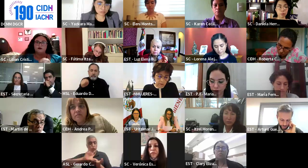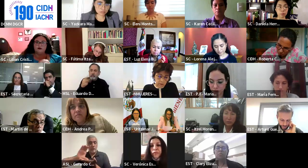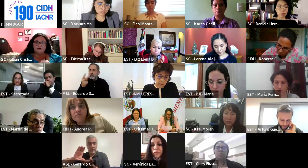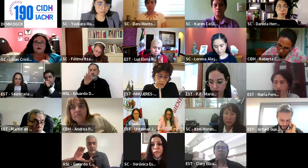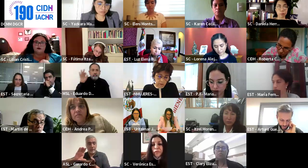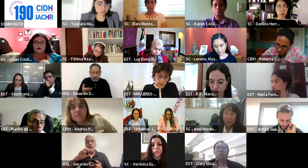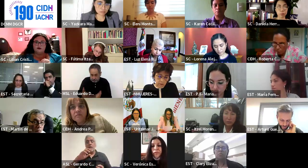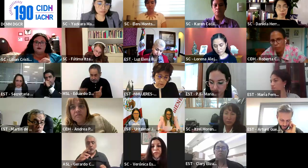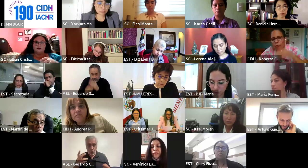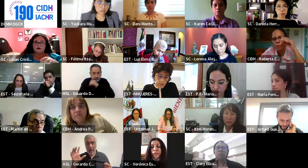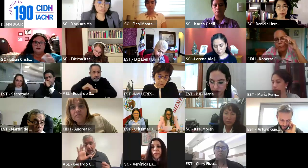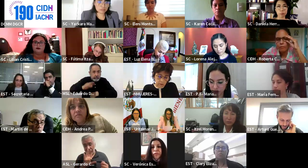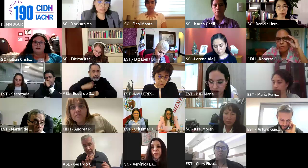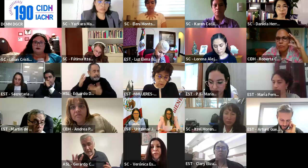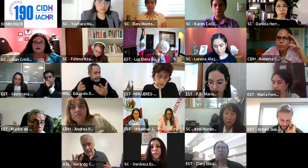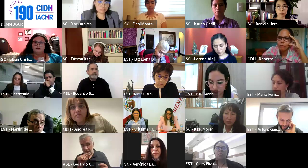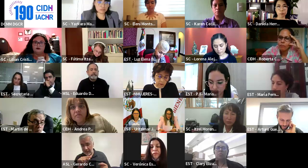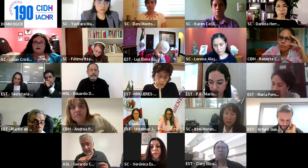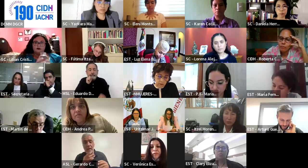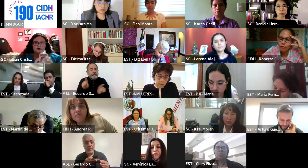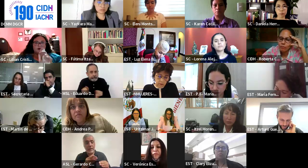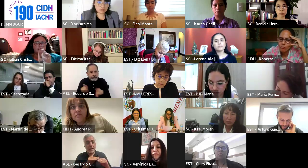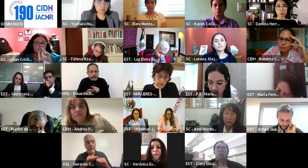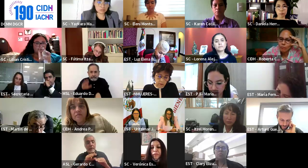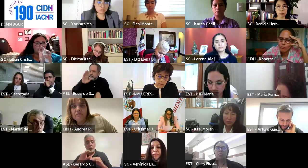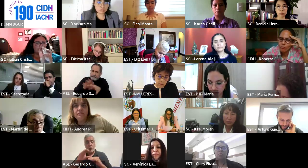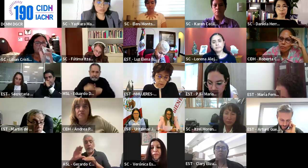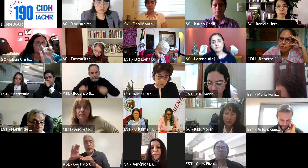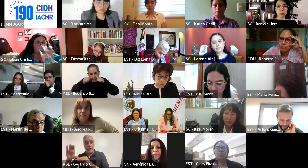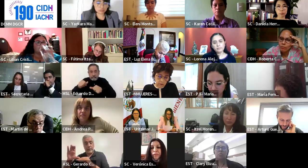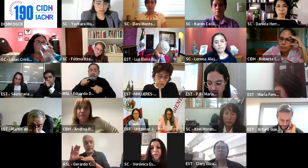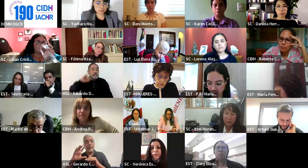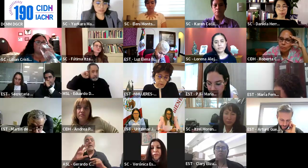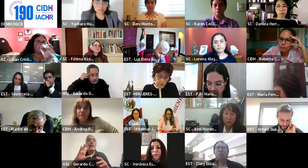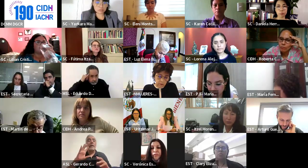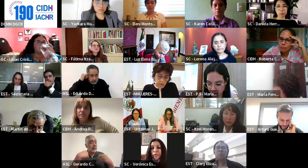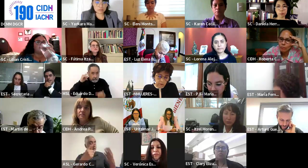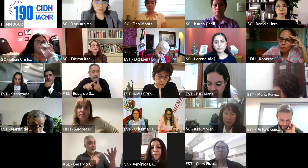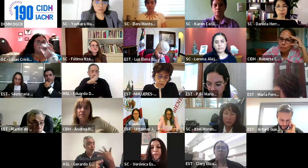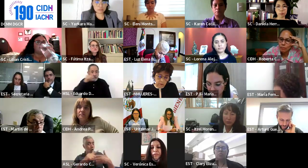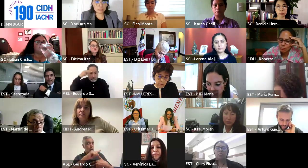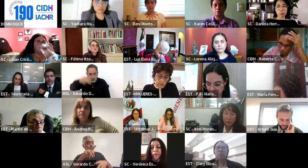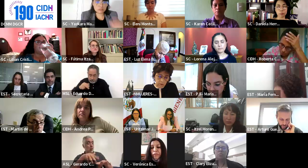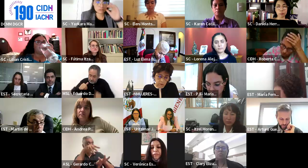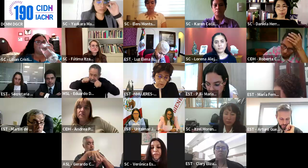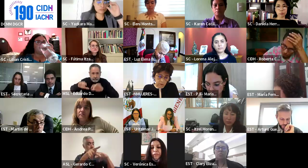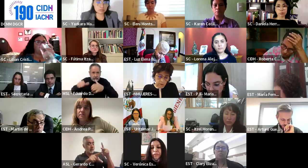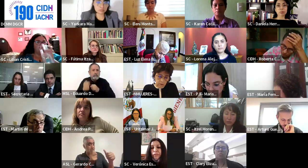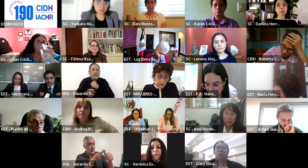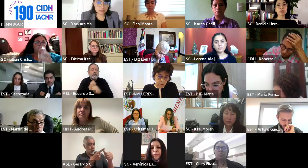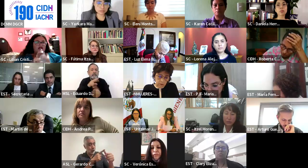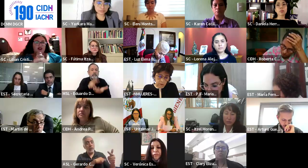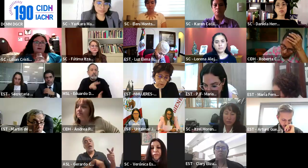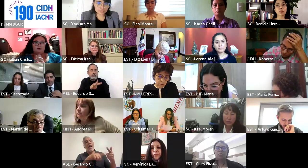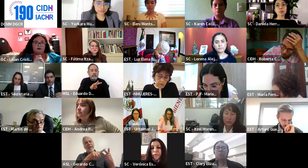54.52% al día de hoy. Asimismo, dando prioridad a las personas indígenas y a las personas afromexicanas. Entre 2019